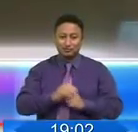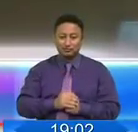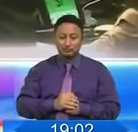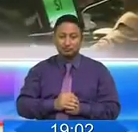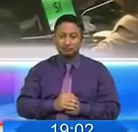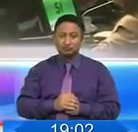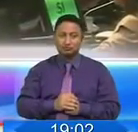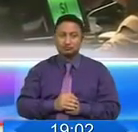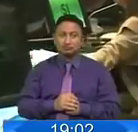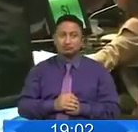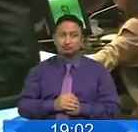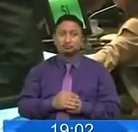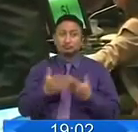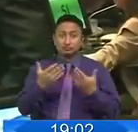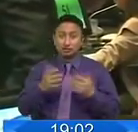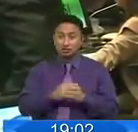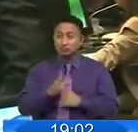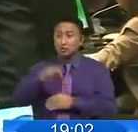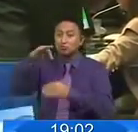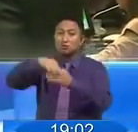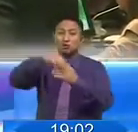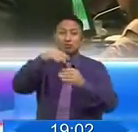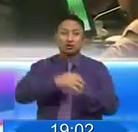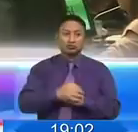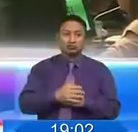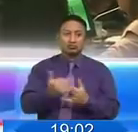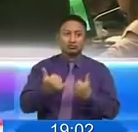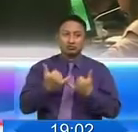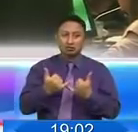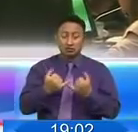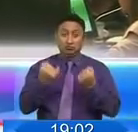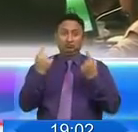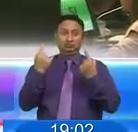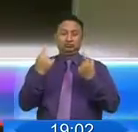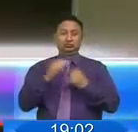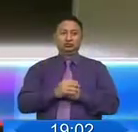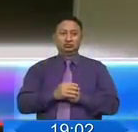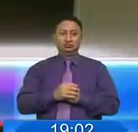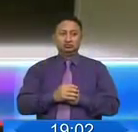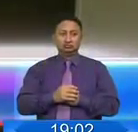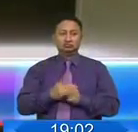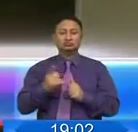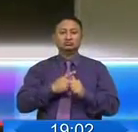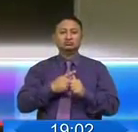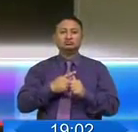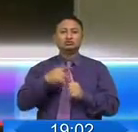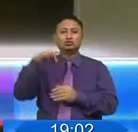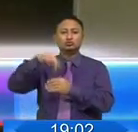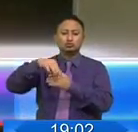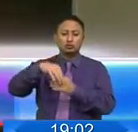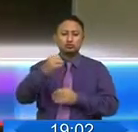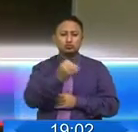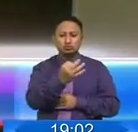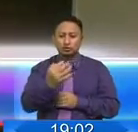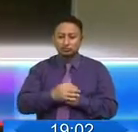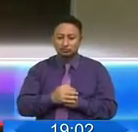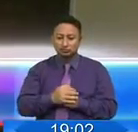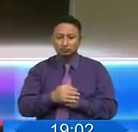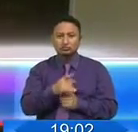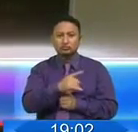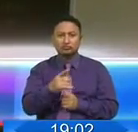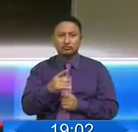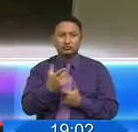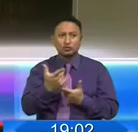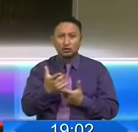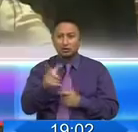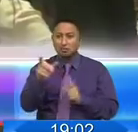aquello. Llegó el momento de la votación y aquí se dieron las sorpresas. En un primer conteo la legislatura no lograba ni siquiera completar el